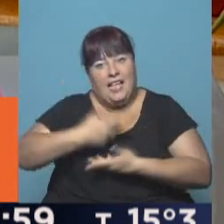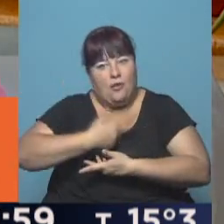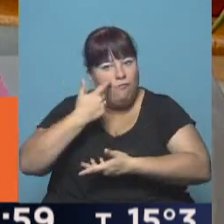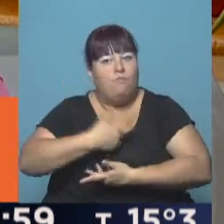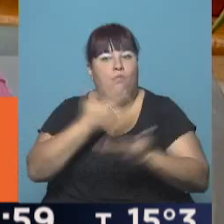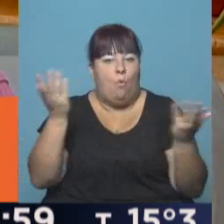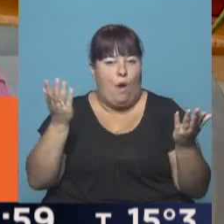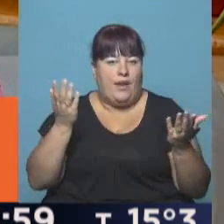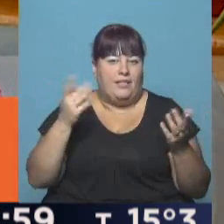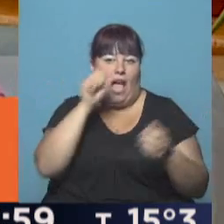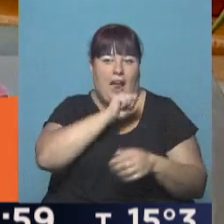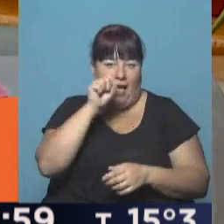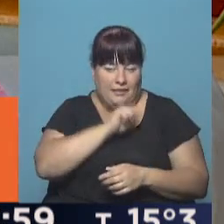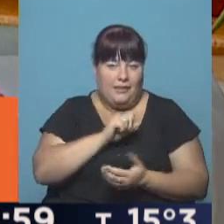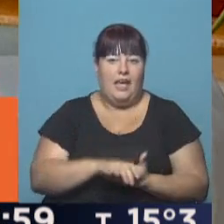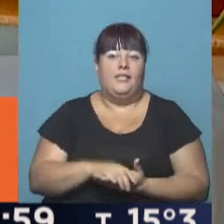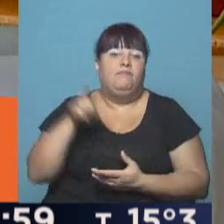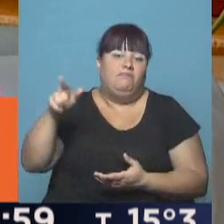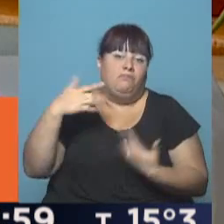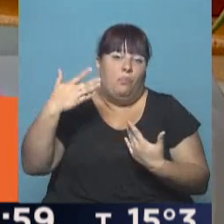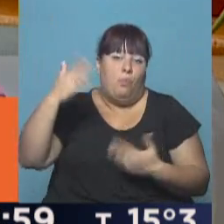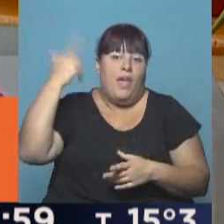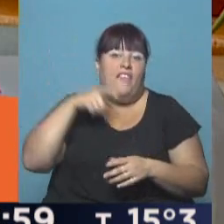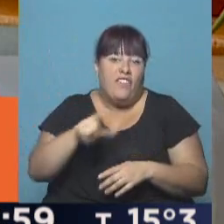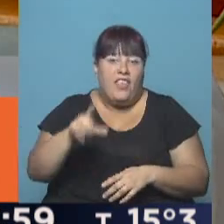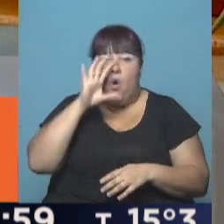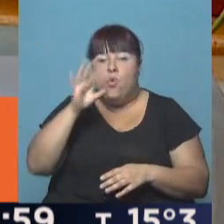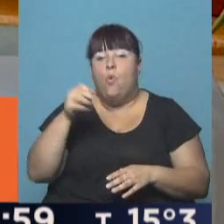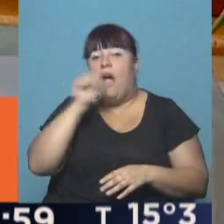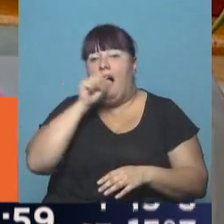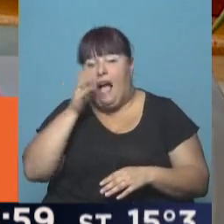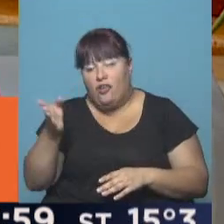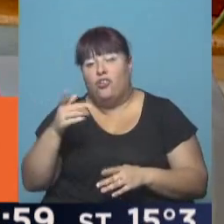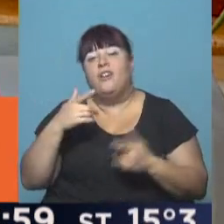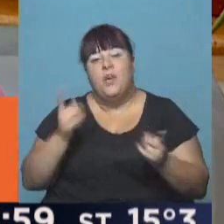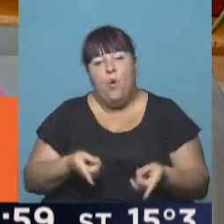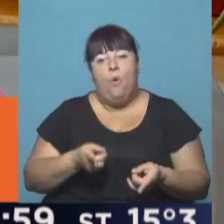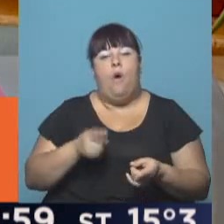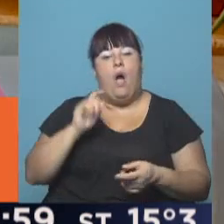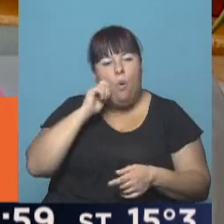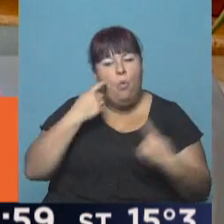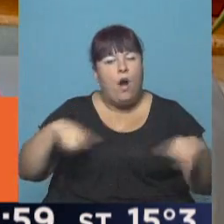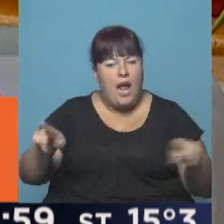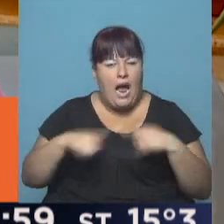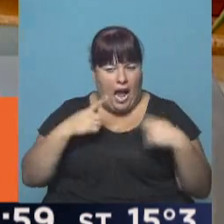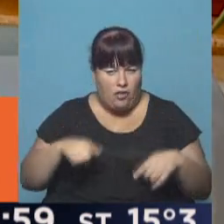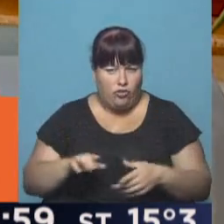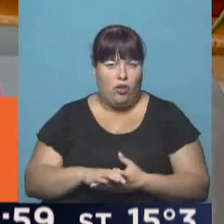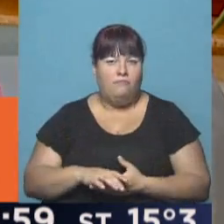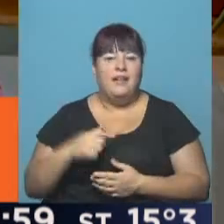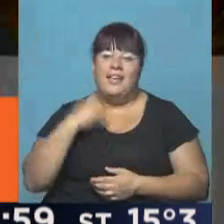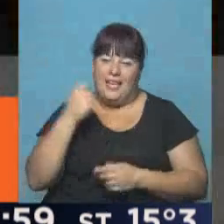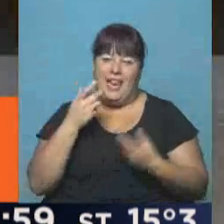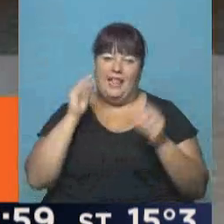llevarla a un concierto, que él a lo mejor lo había hecho en videoclip y no la había llevado en concierto, y son tan buenas las canciones que hemos